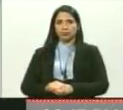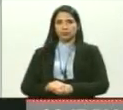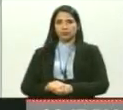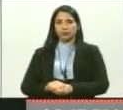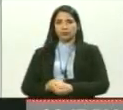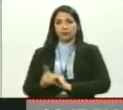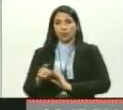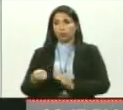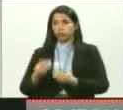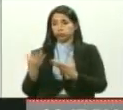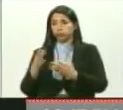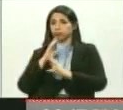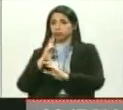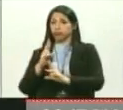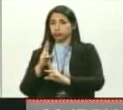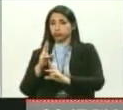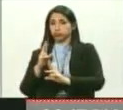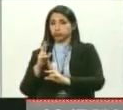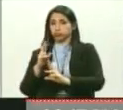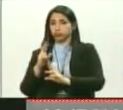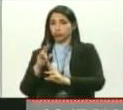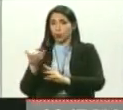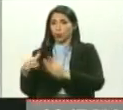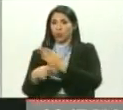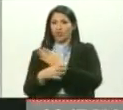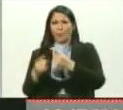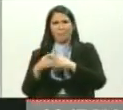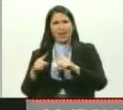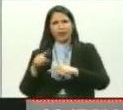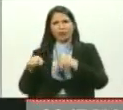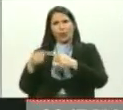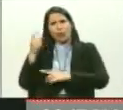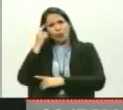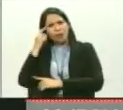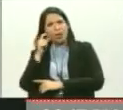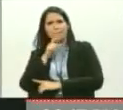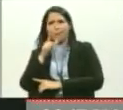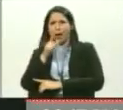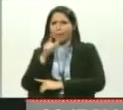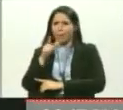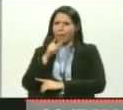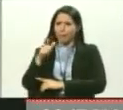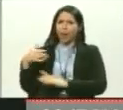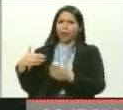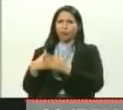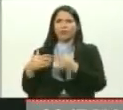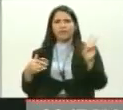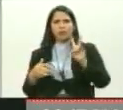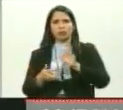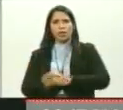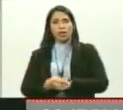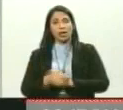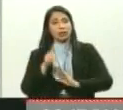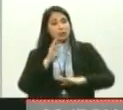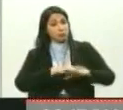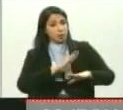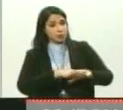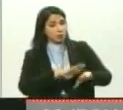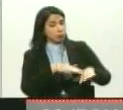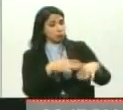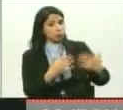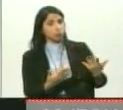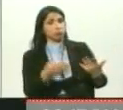les ha dado resultado Carabrotada, pero todo el tiempo maldad contra Venezuela. Eso les pasa, presidente, cuando juegan sus